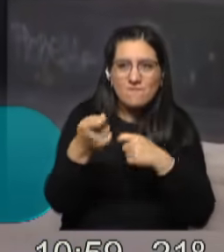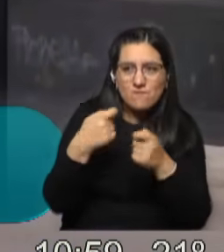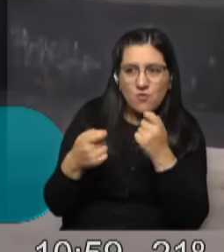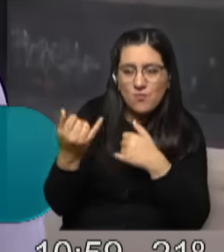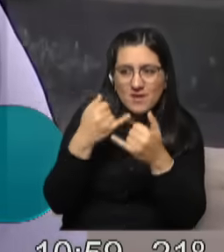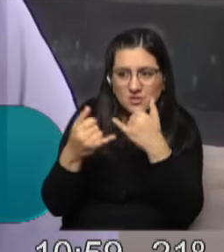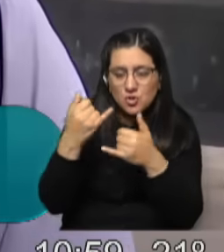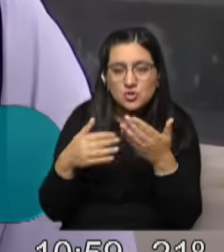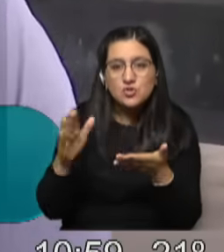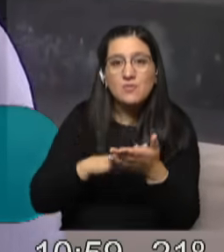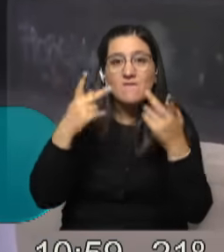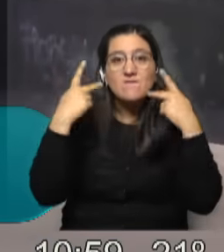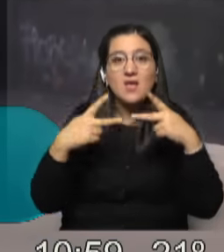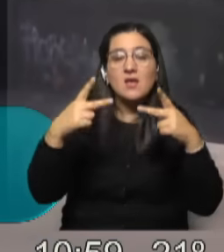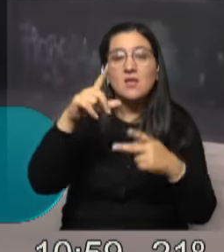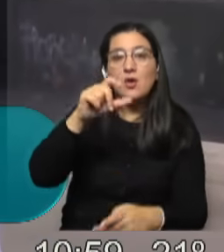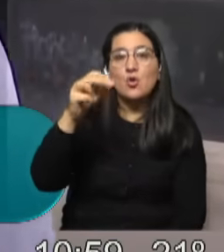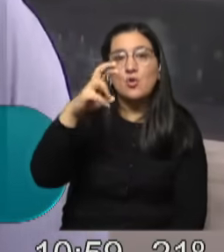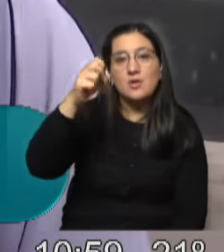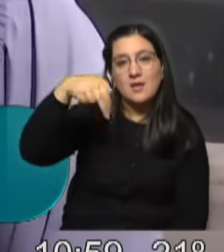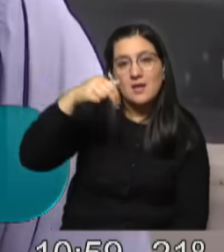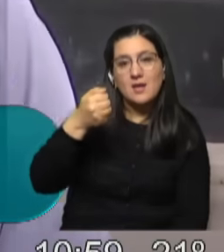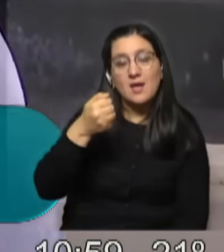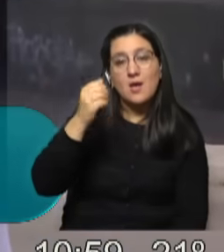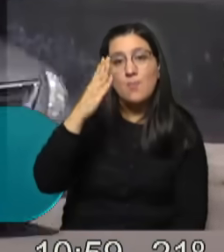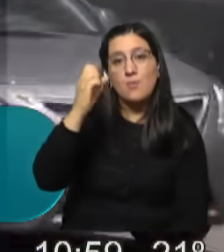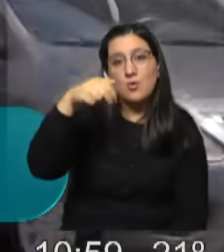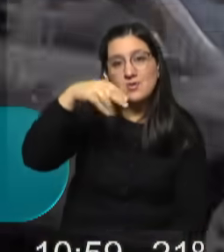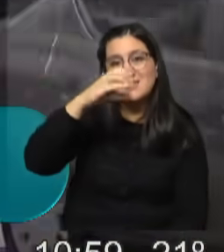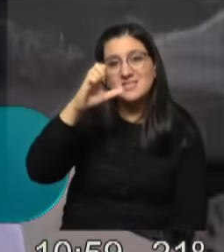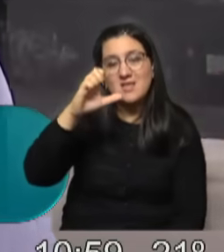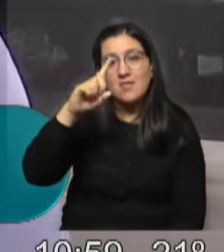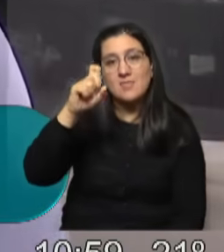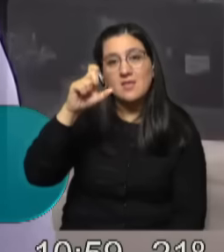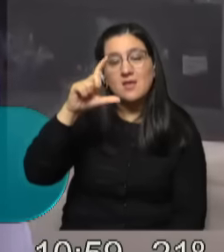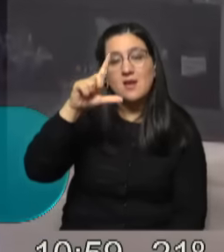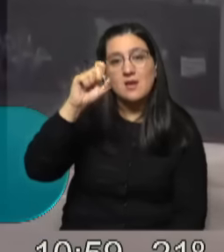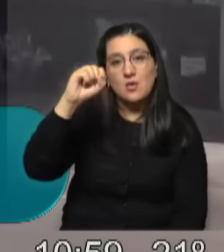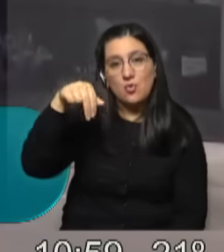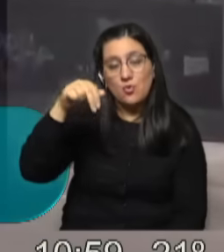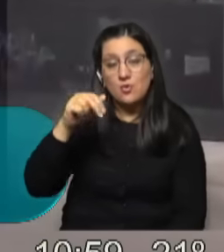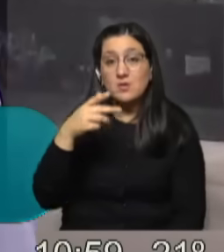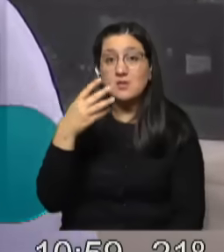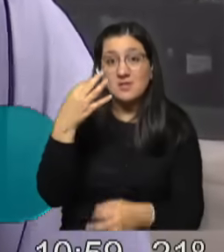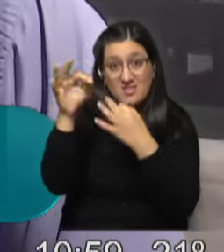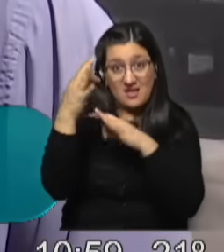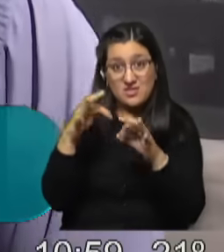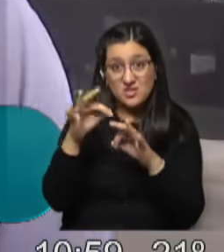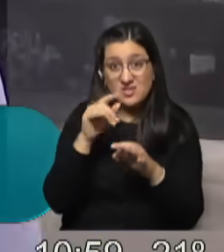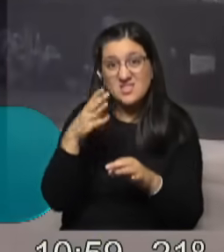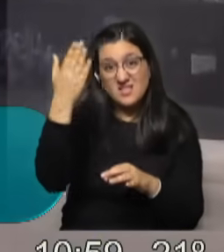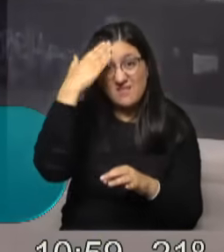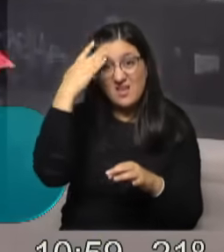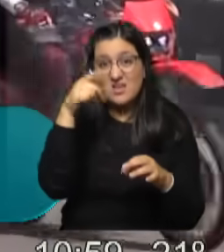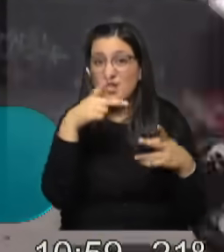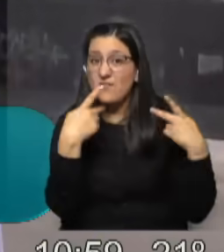acerca del viaje de Lorena Ponce de León, que en su momento ella pidió que esa información no sea brindada, que me parece un detalle al menos no menor que se